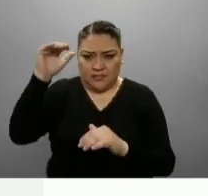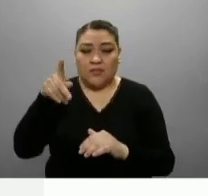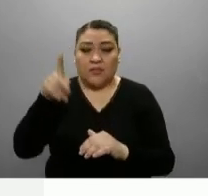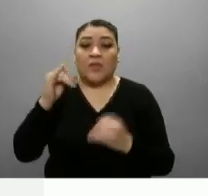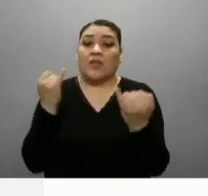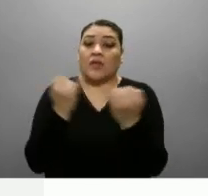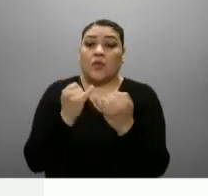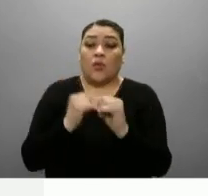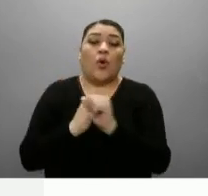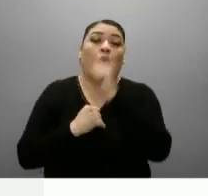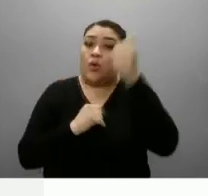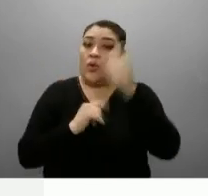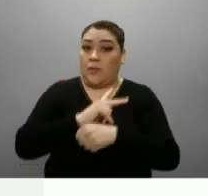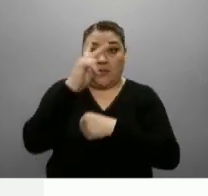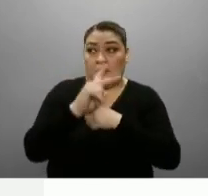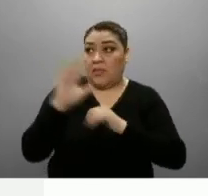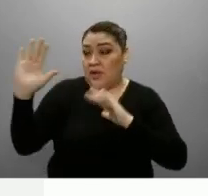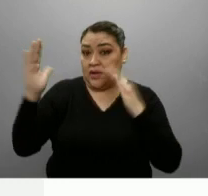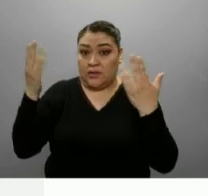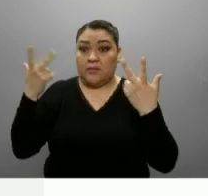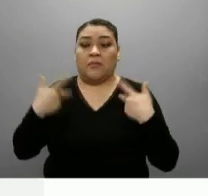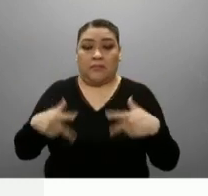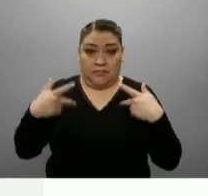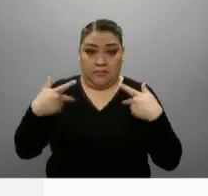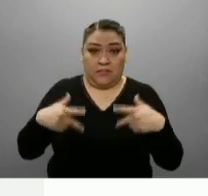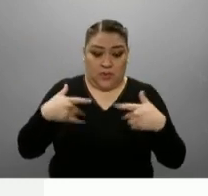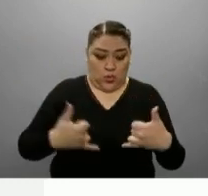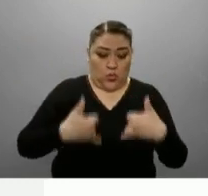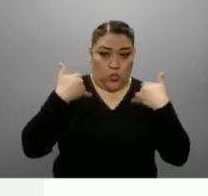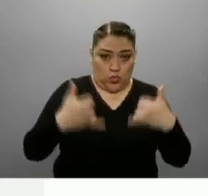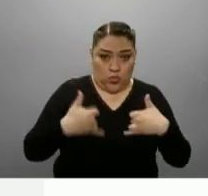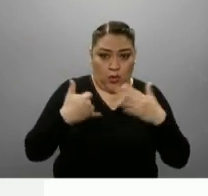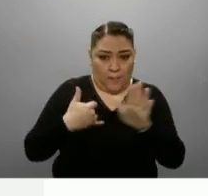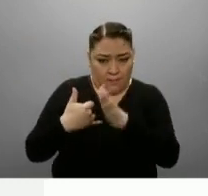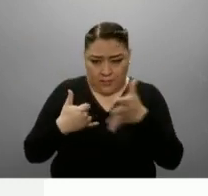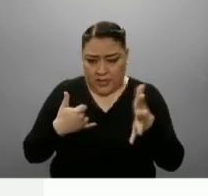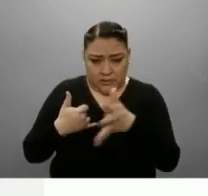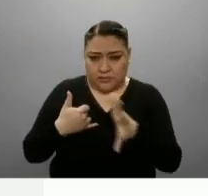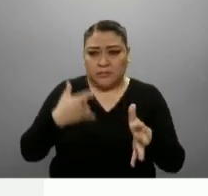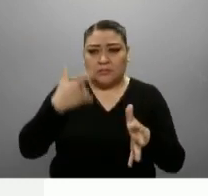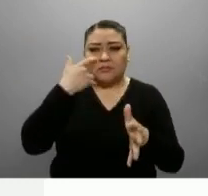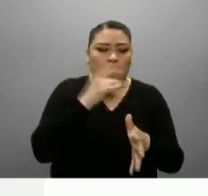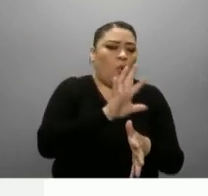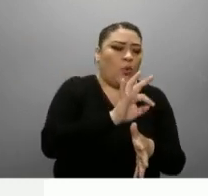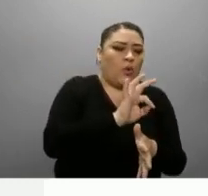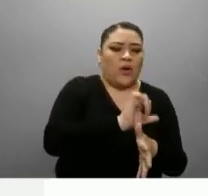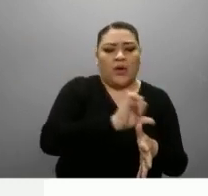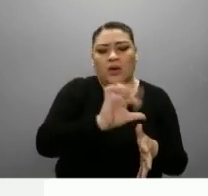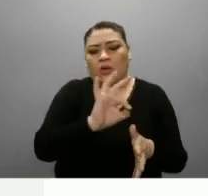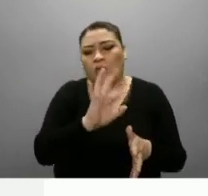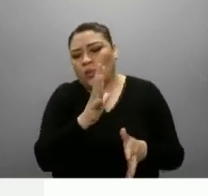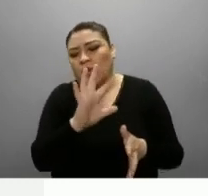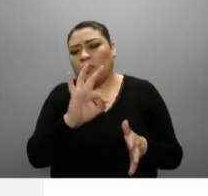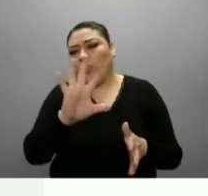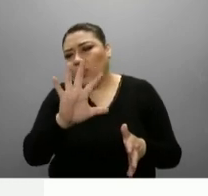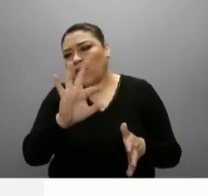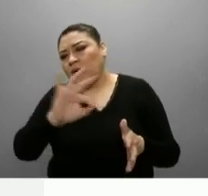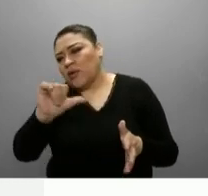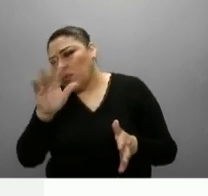notoriamente con respecto a otros países tenemos adultos relativamente jóvenes, como estas personas de 40 a 44 o